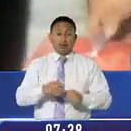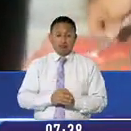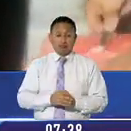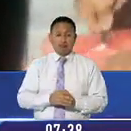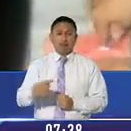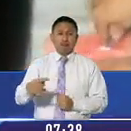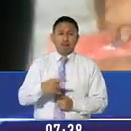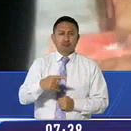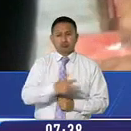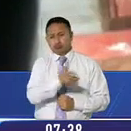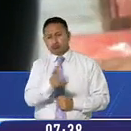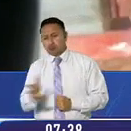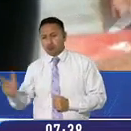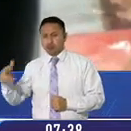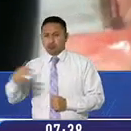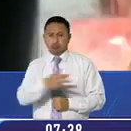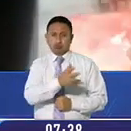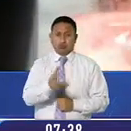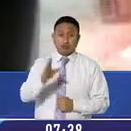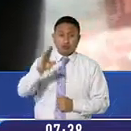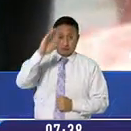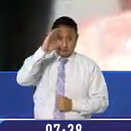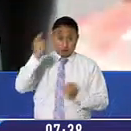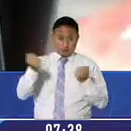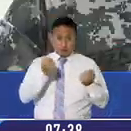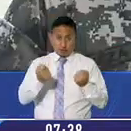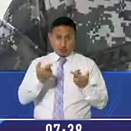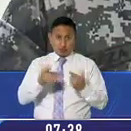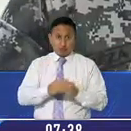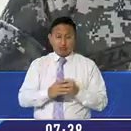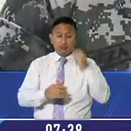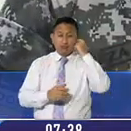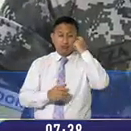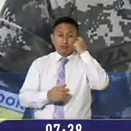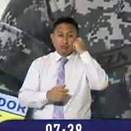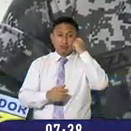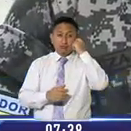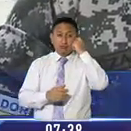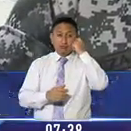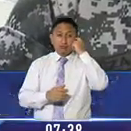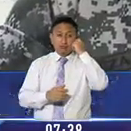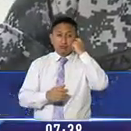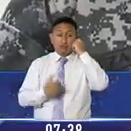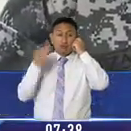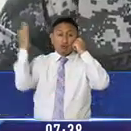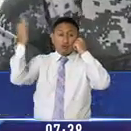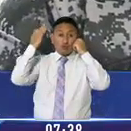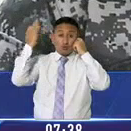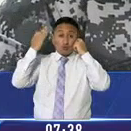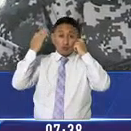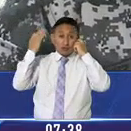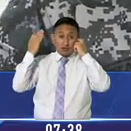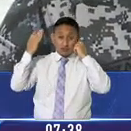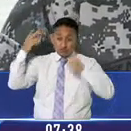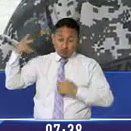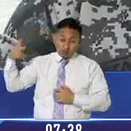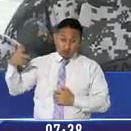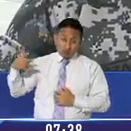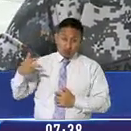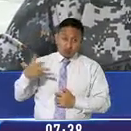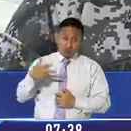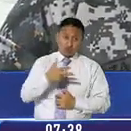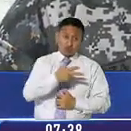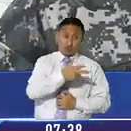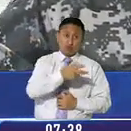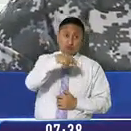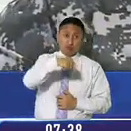tercer orden para evadir los controles policiales. Usualmente salen desde Tulcán y pasan pues a por esta vía